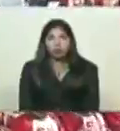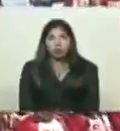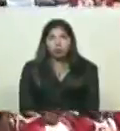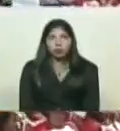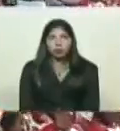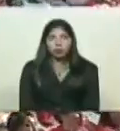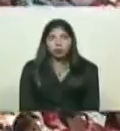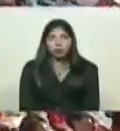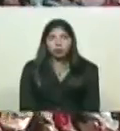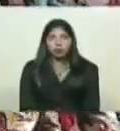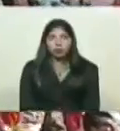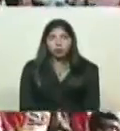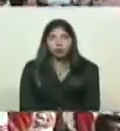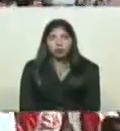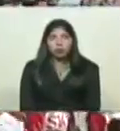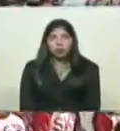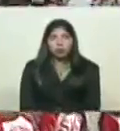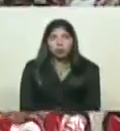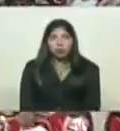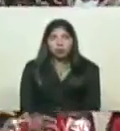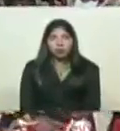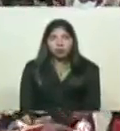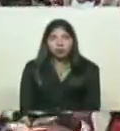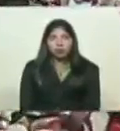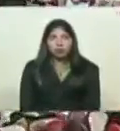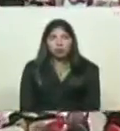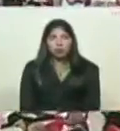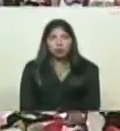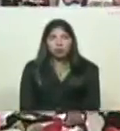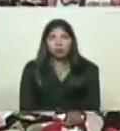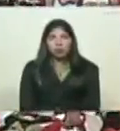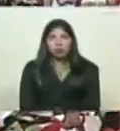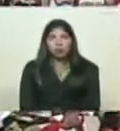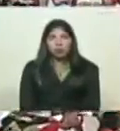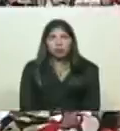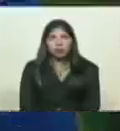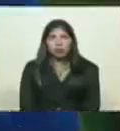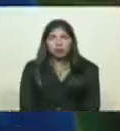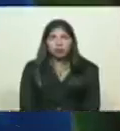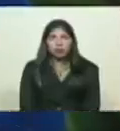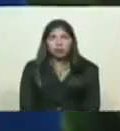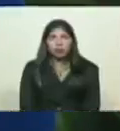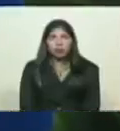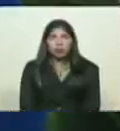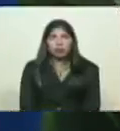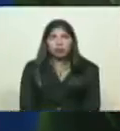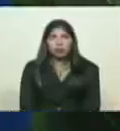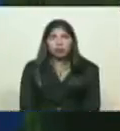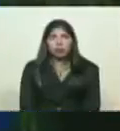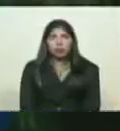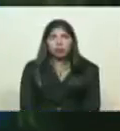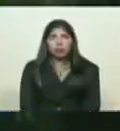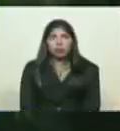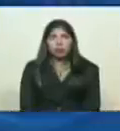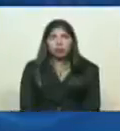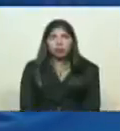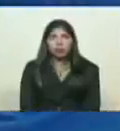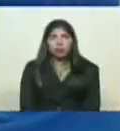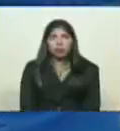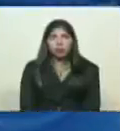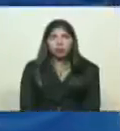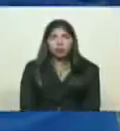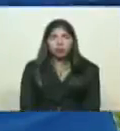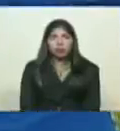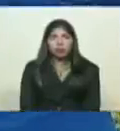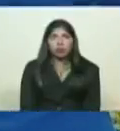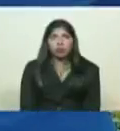nos duele en el alma el que haya partido, debes estar seguro que todos nosotros estamos contigo.